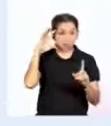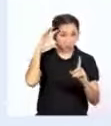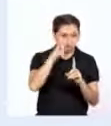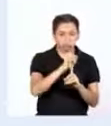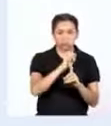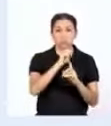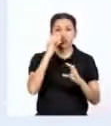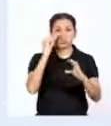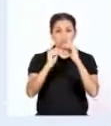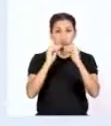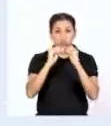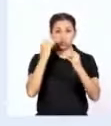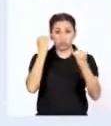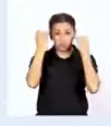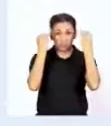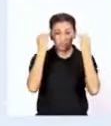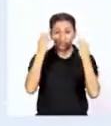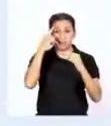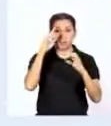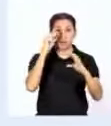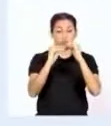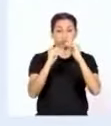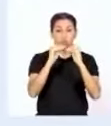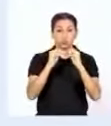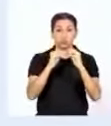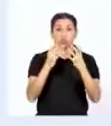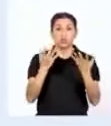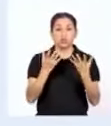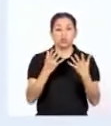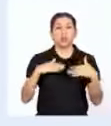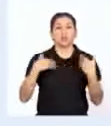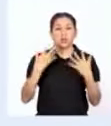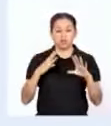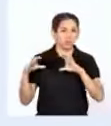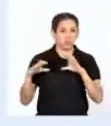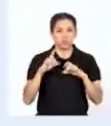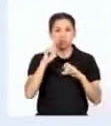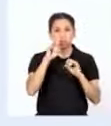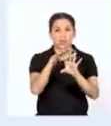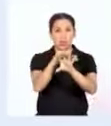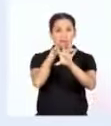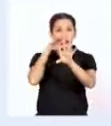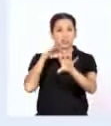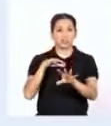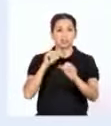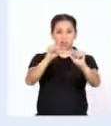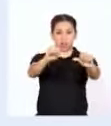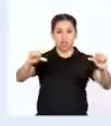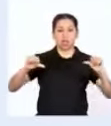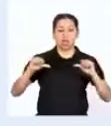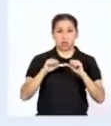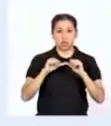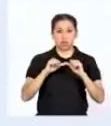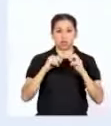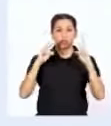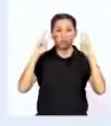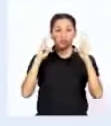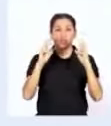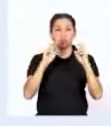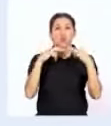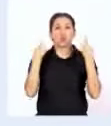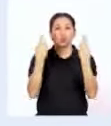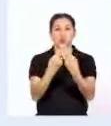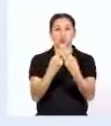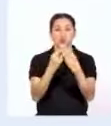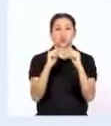para identificar soluciones creativas para nuestro asunto público, podríamos realizar una asamblea de aula o una reunión de